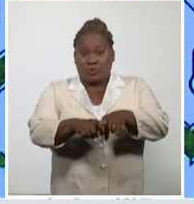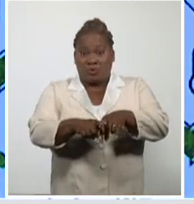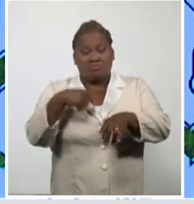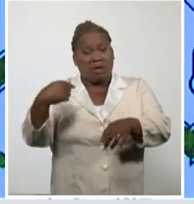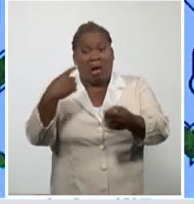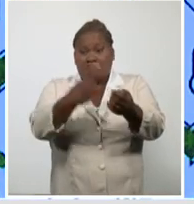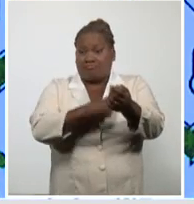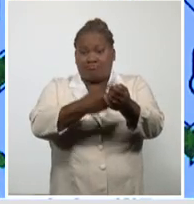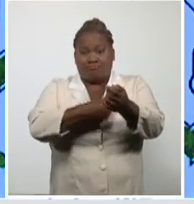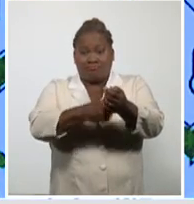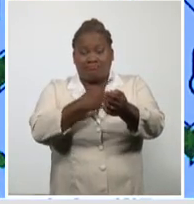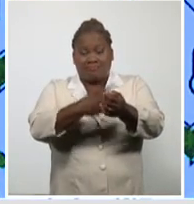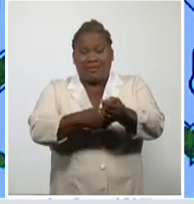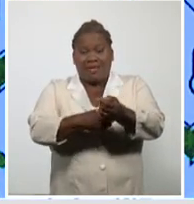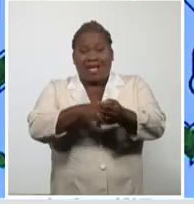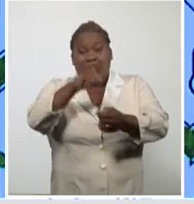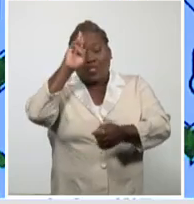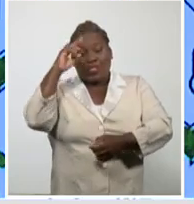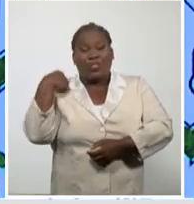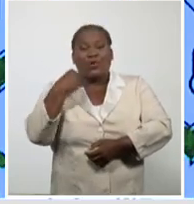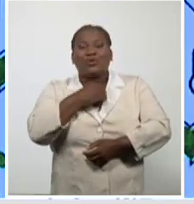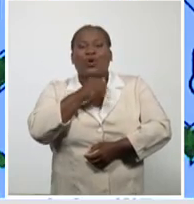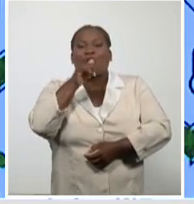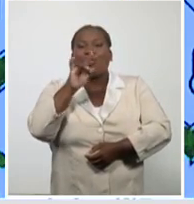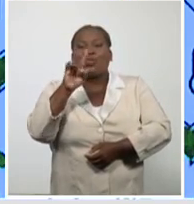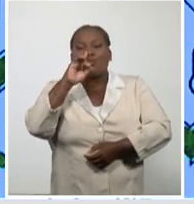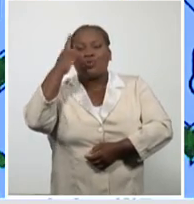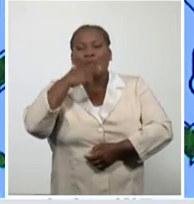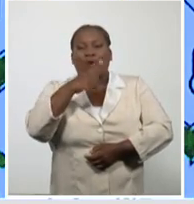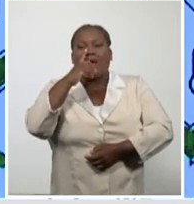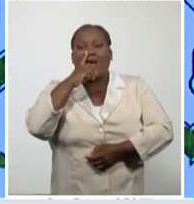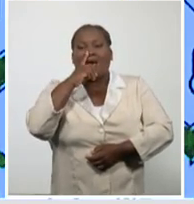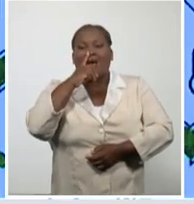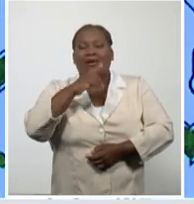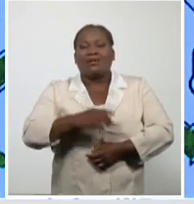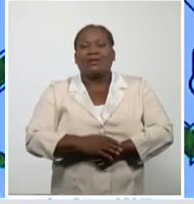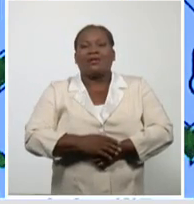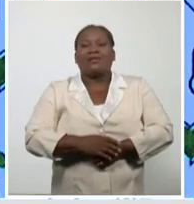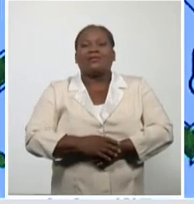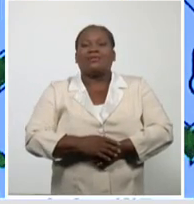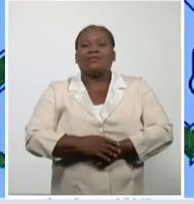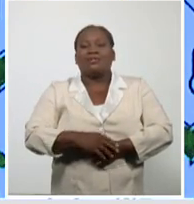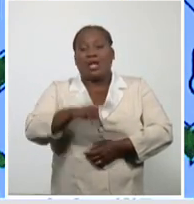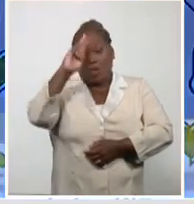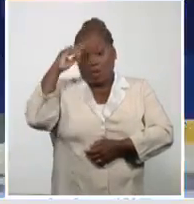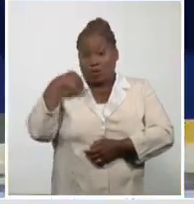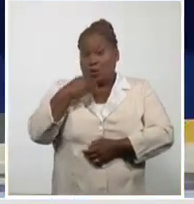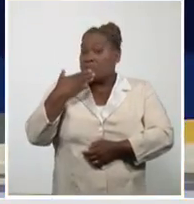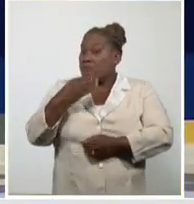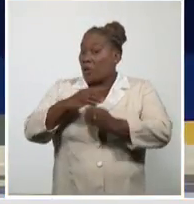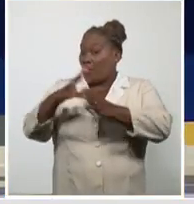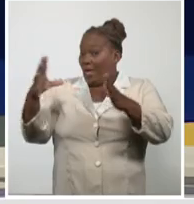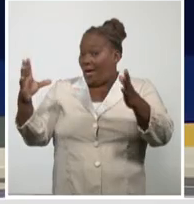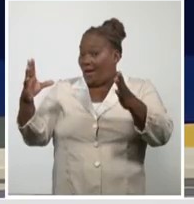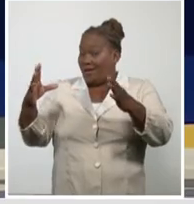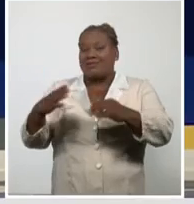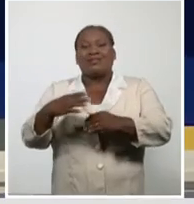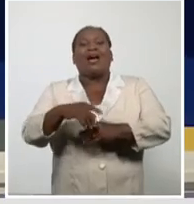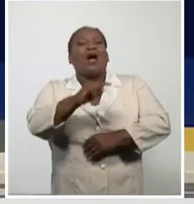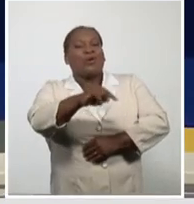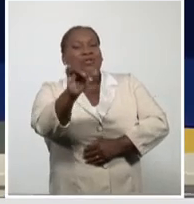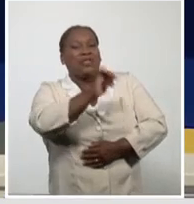doctor Francisco Durán García, director nacional de epidemiología del MINSAP. Doctor, Buenos días. A ustedes y a la